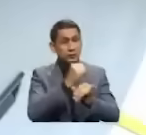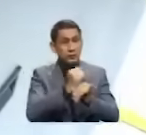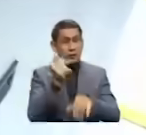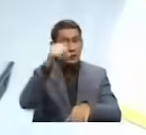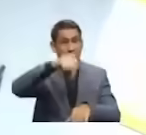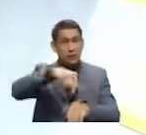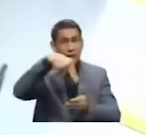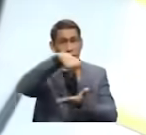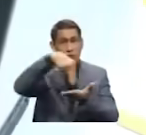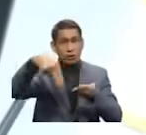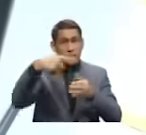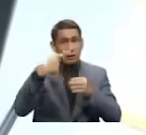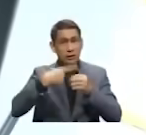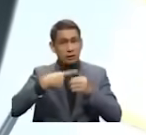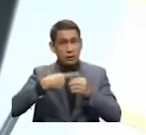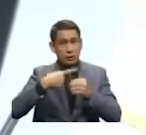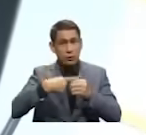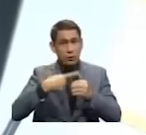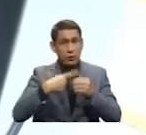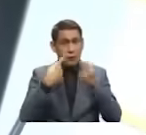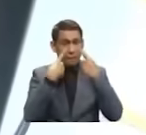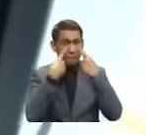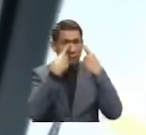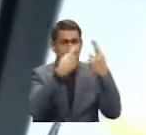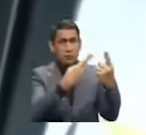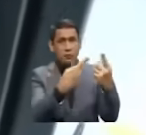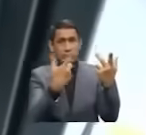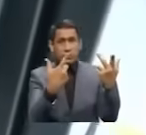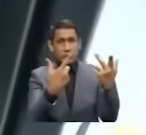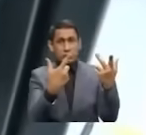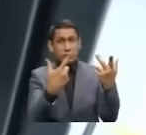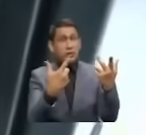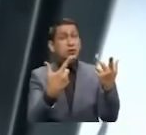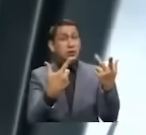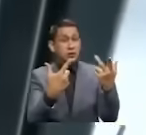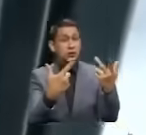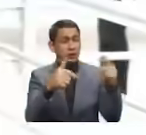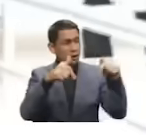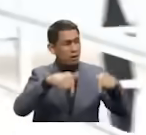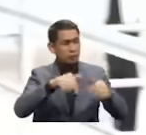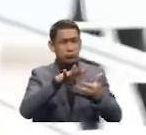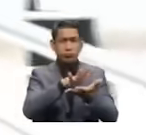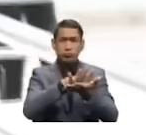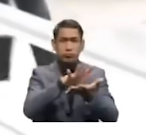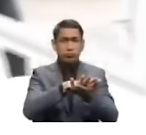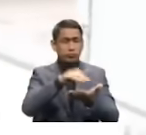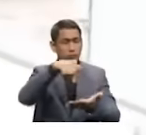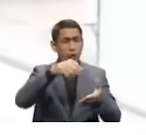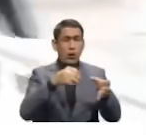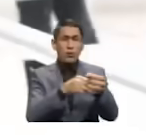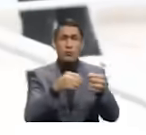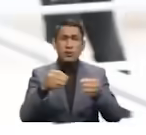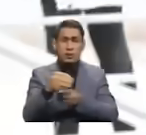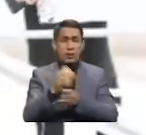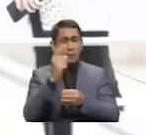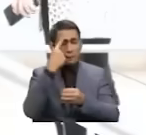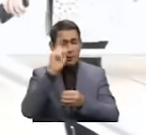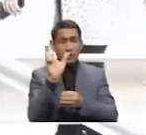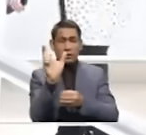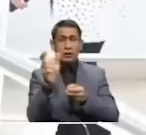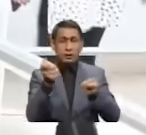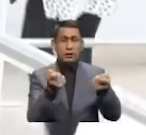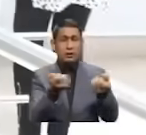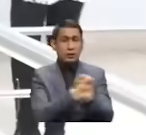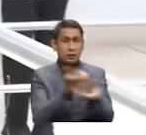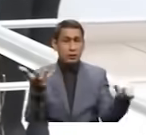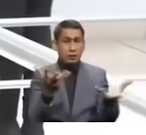ciudad de Quito a esta hora se registra normalidad aquí en el servicio de licencias de tránsito y las autoridades tanto de la Agencia